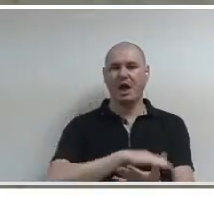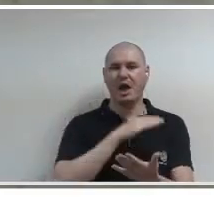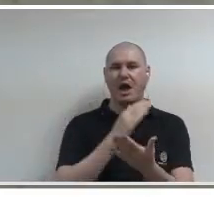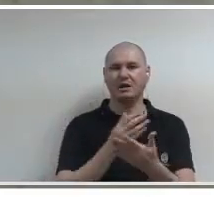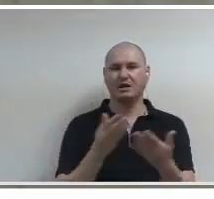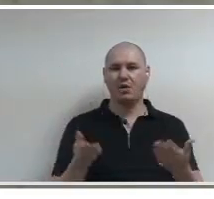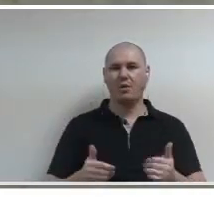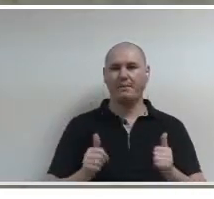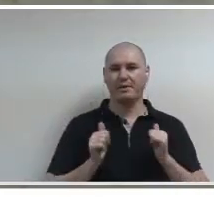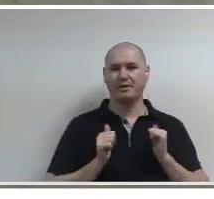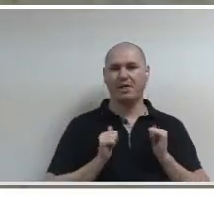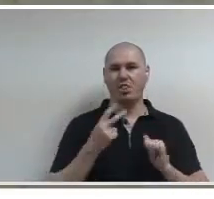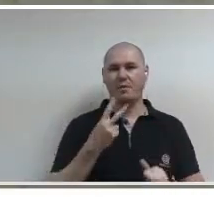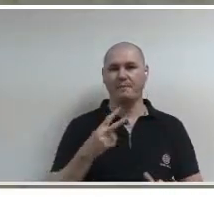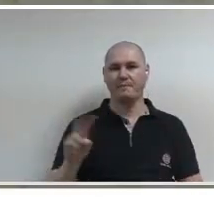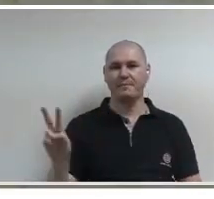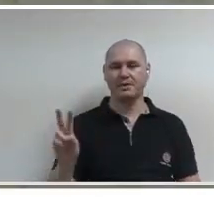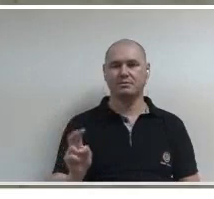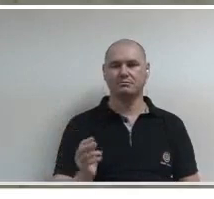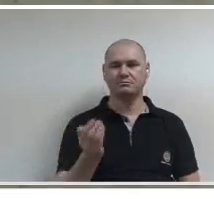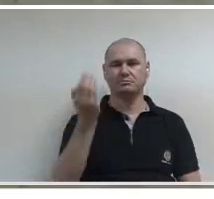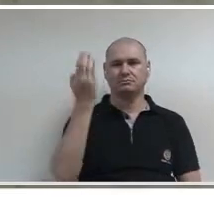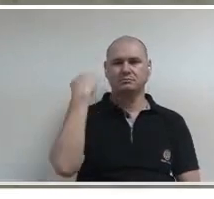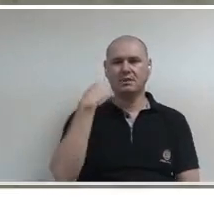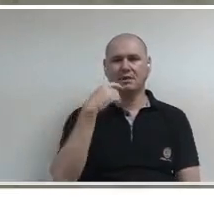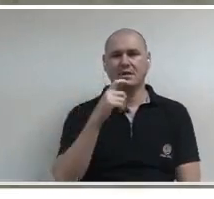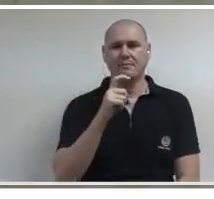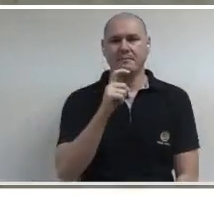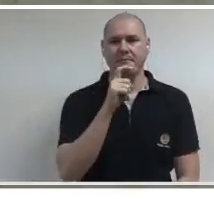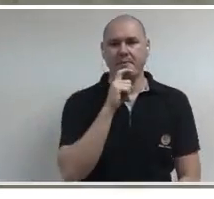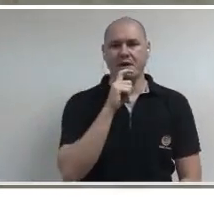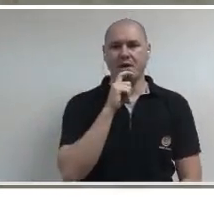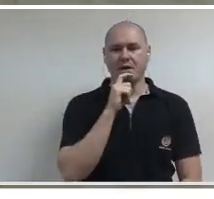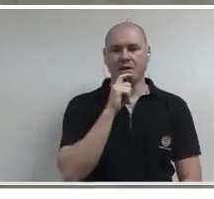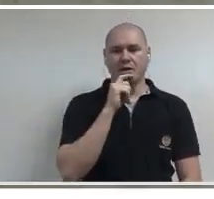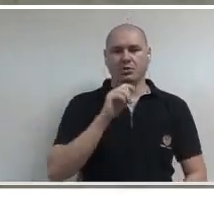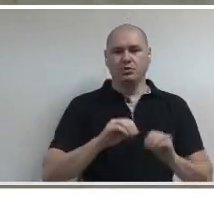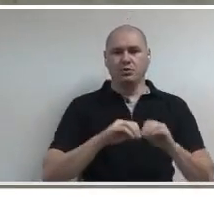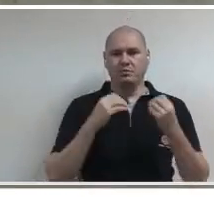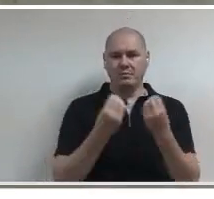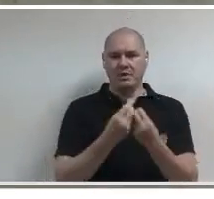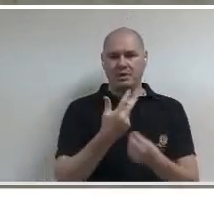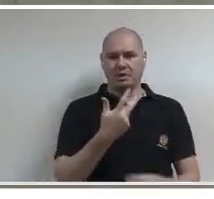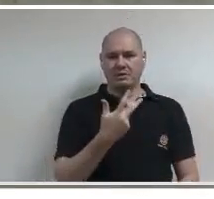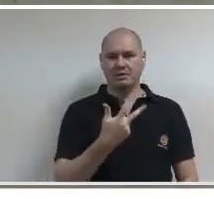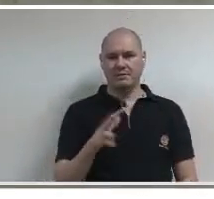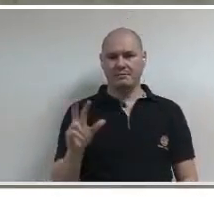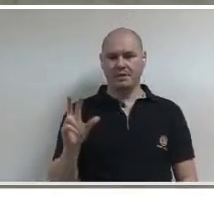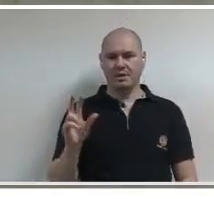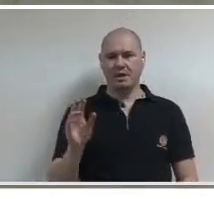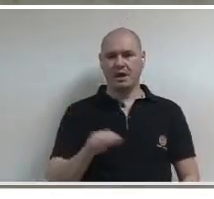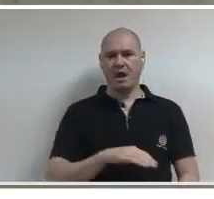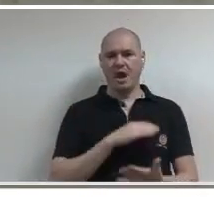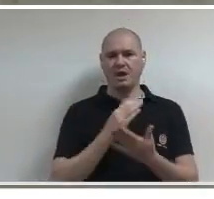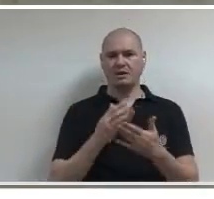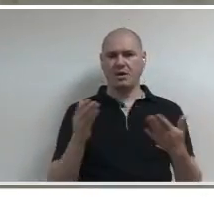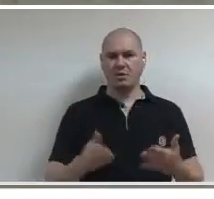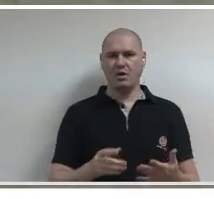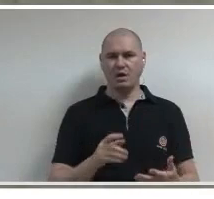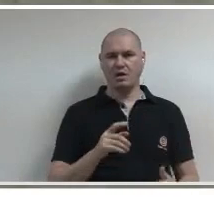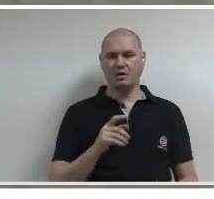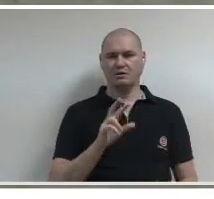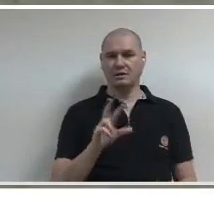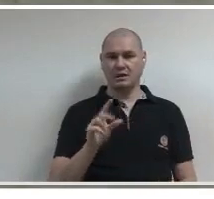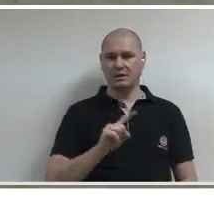documentos aniteramos pues está 2.120 documentos donde imagina marzo pues quiere 37.008 documentos